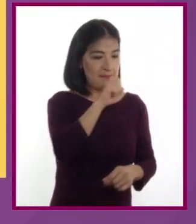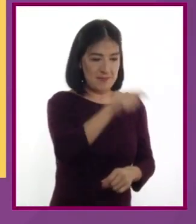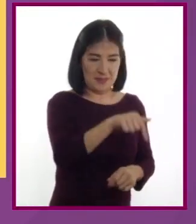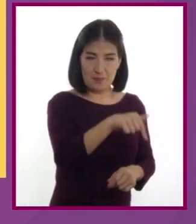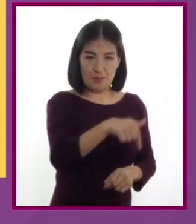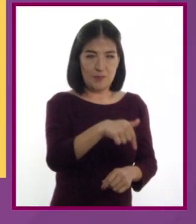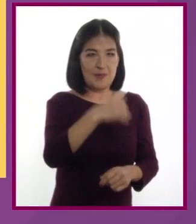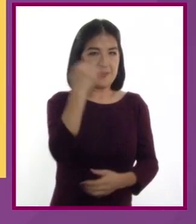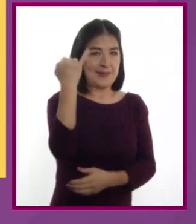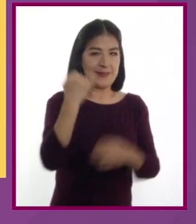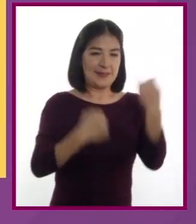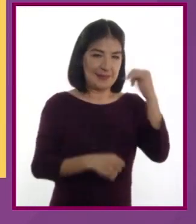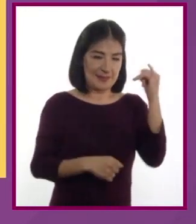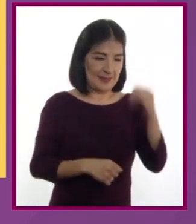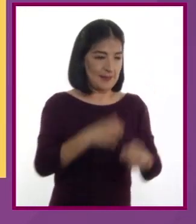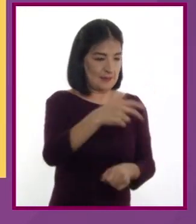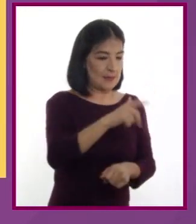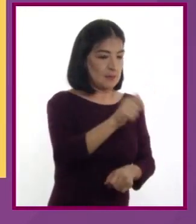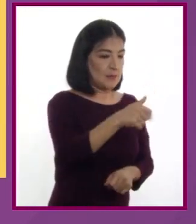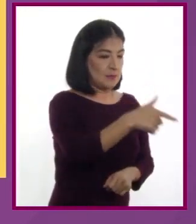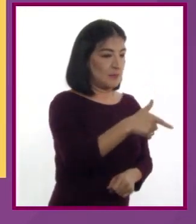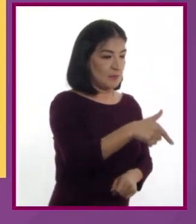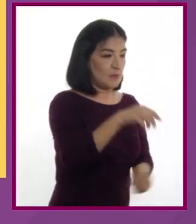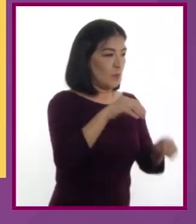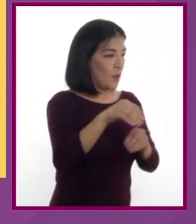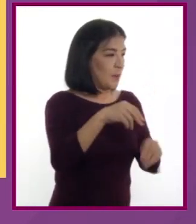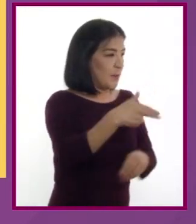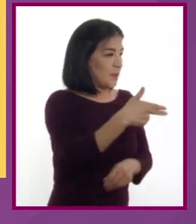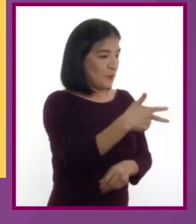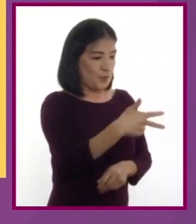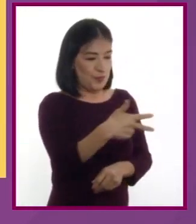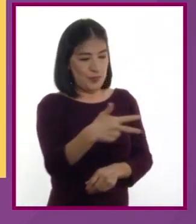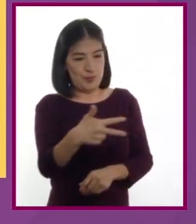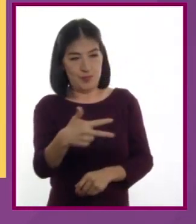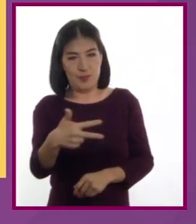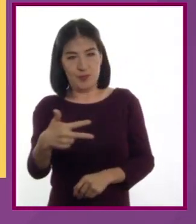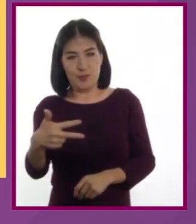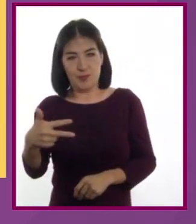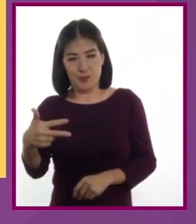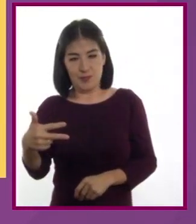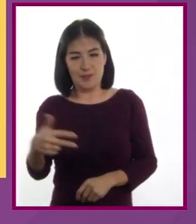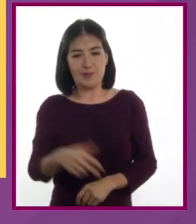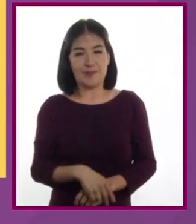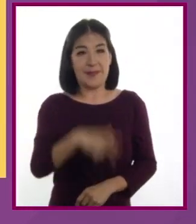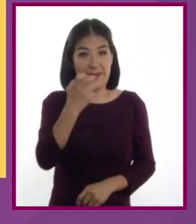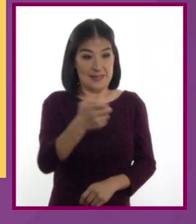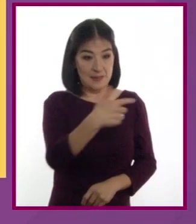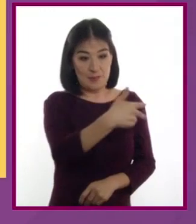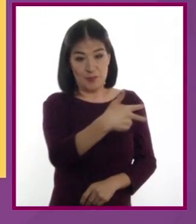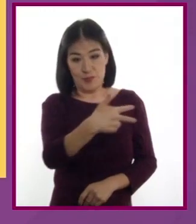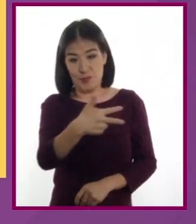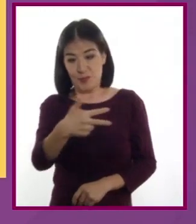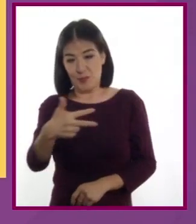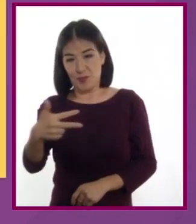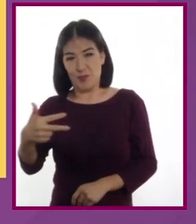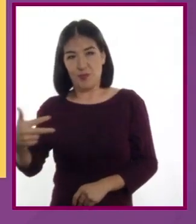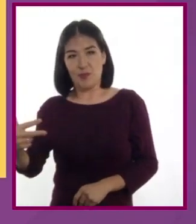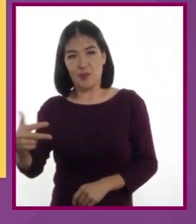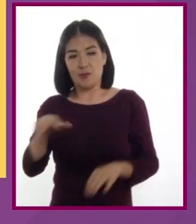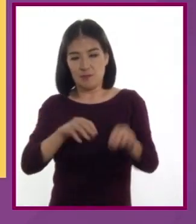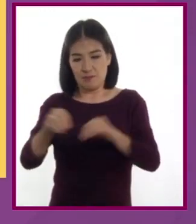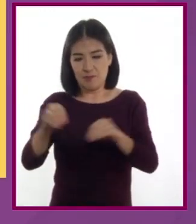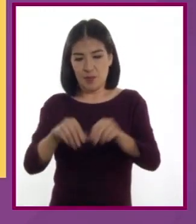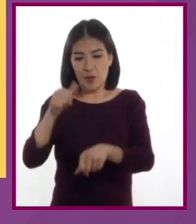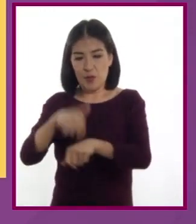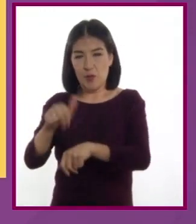izquierda y se mueve en reversa, es decir, retrocede. Este desplazamiento hace que el móvil quede